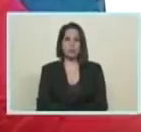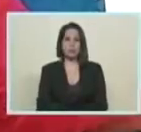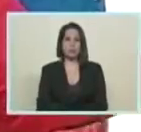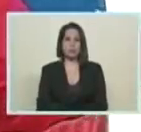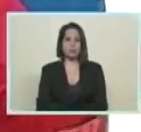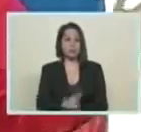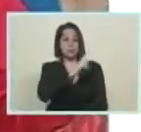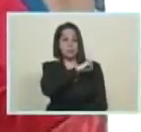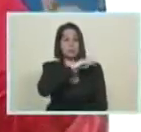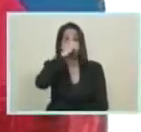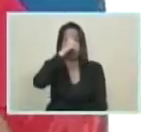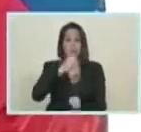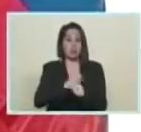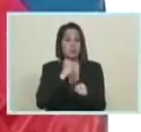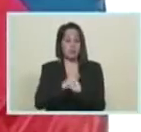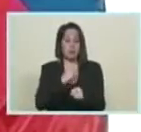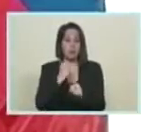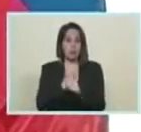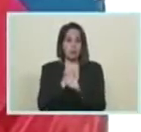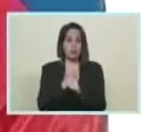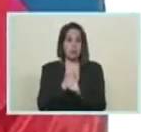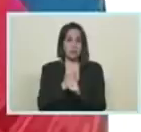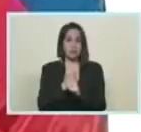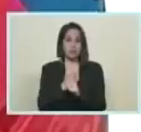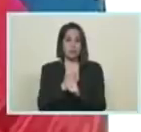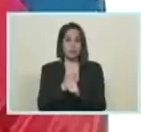mayor general, trabajador, obrero,